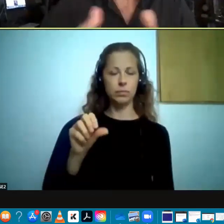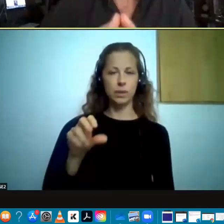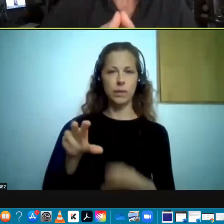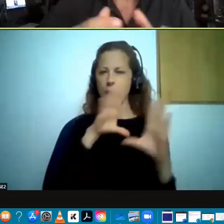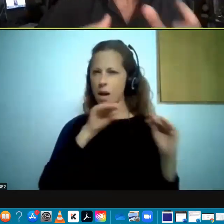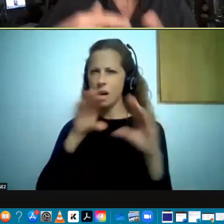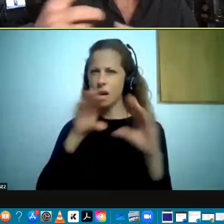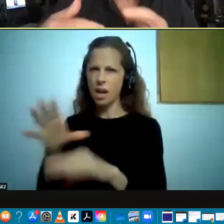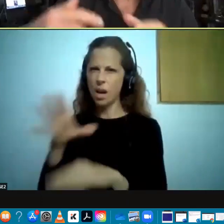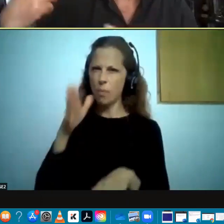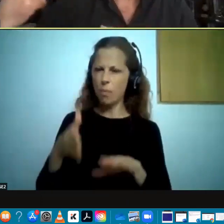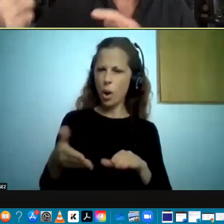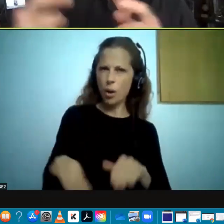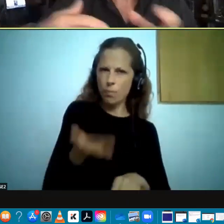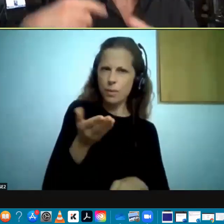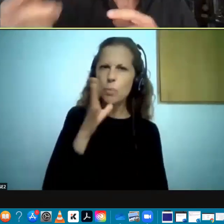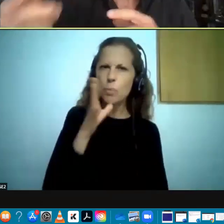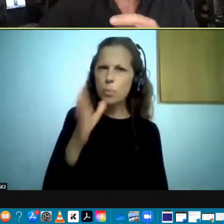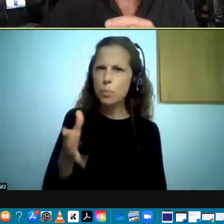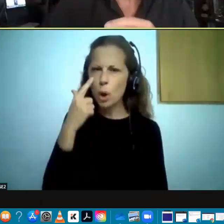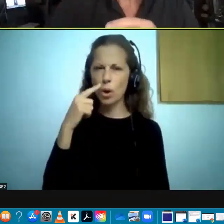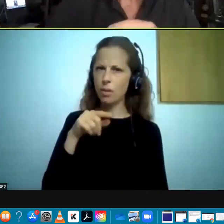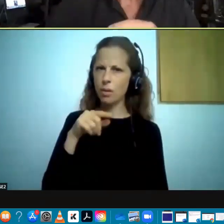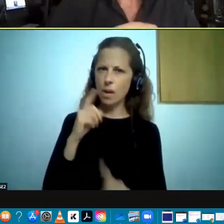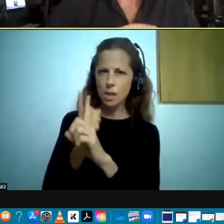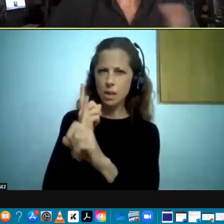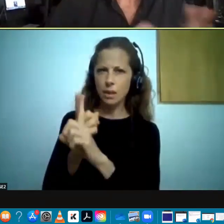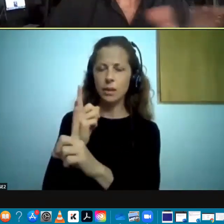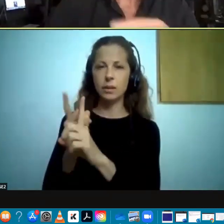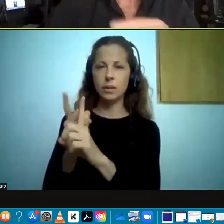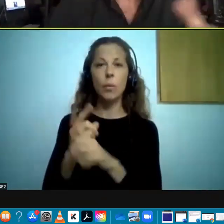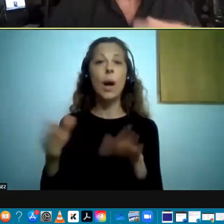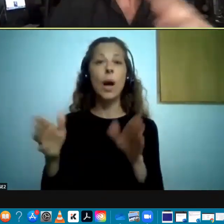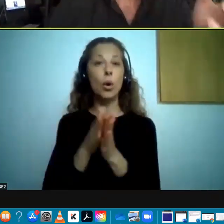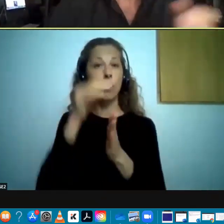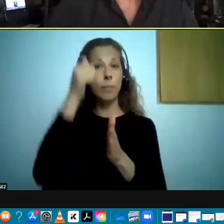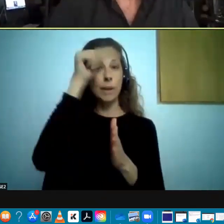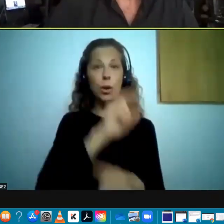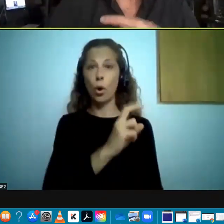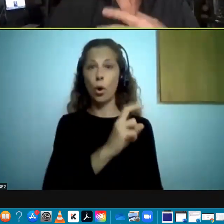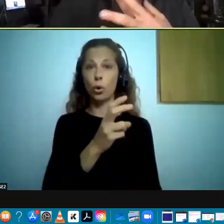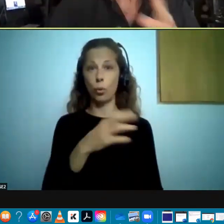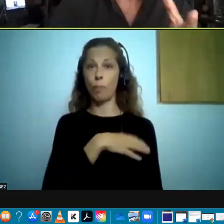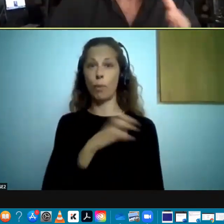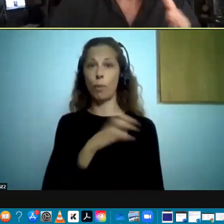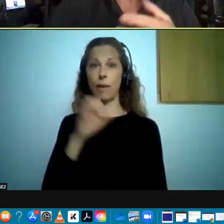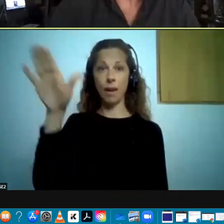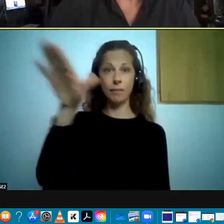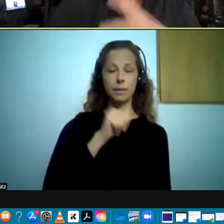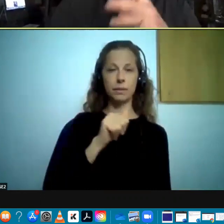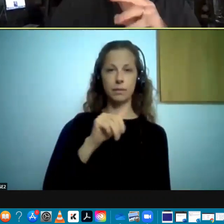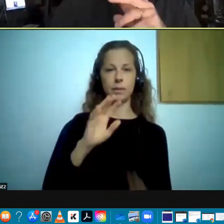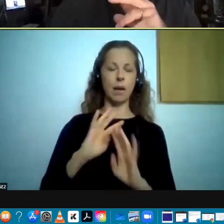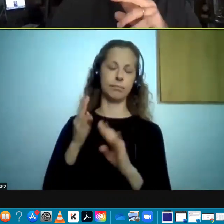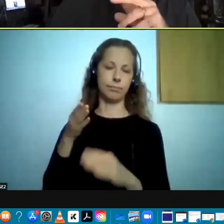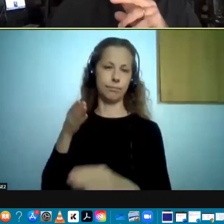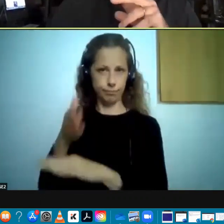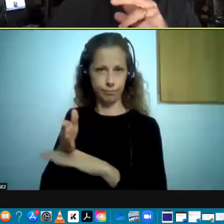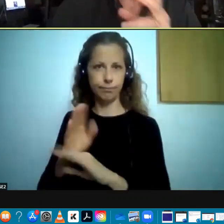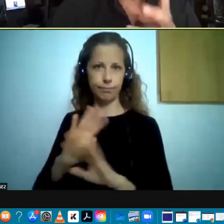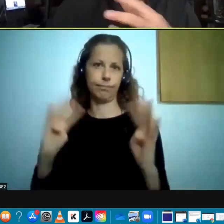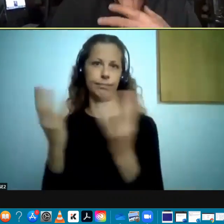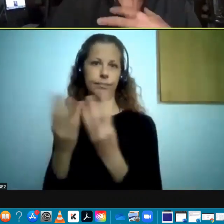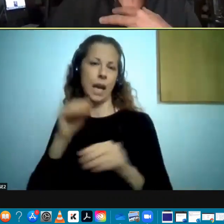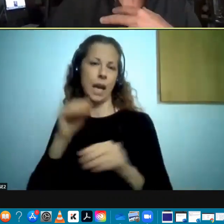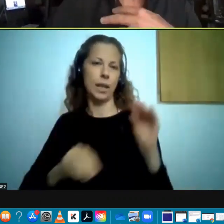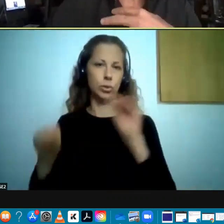y lo critica. En ese momento, otro compañero llama a la policía y se presenta a la policía y ya resuelve la situación que se había producido. Pero